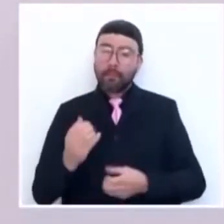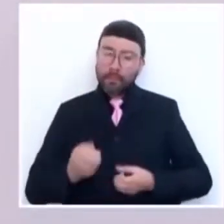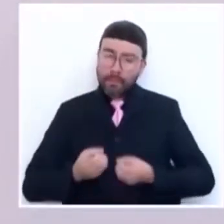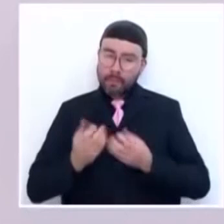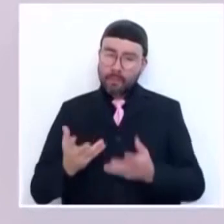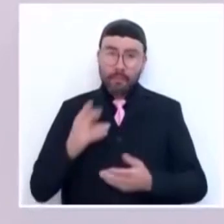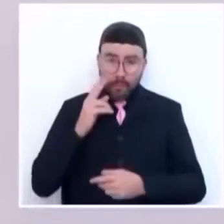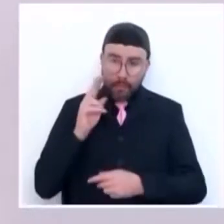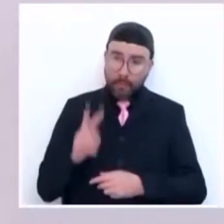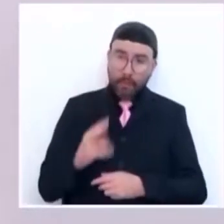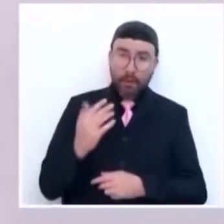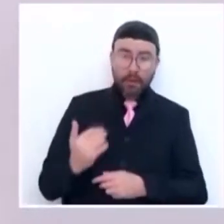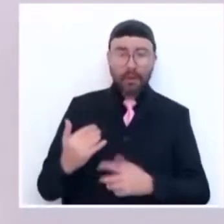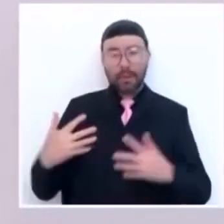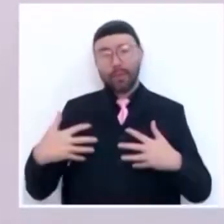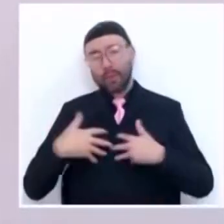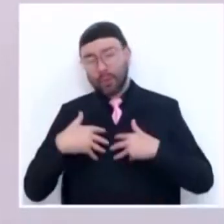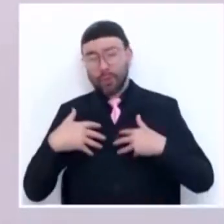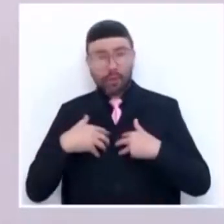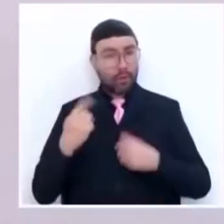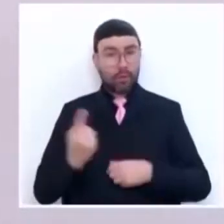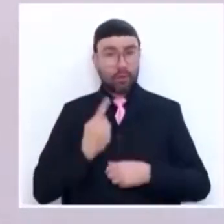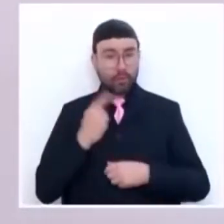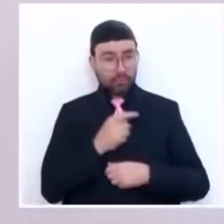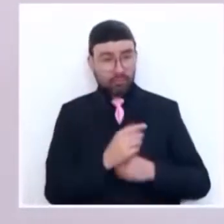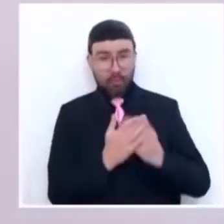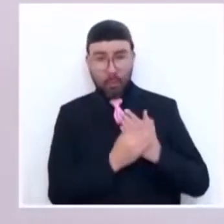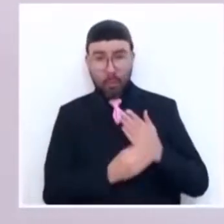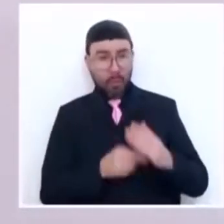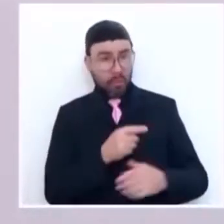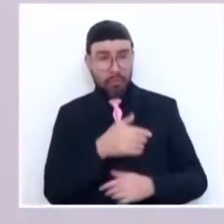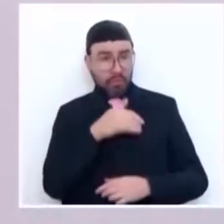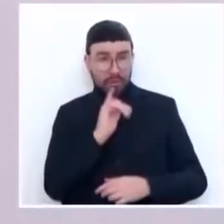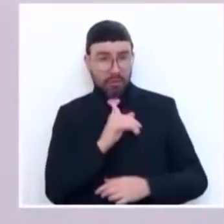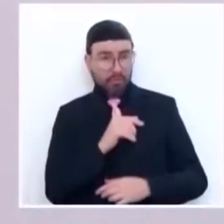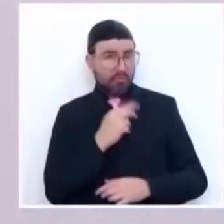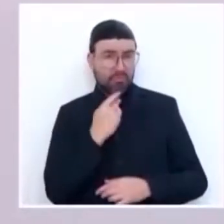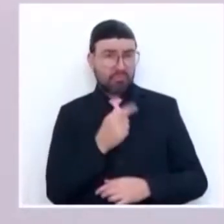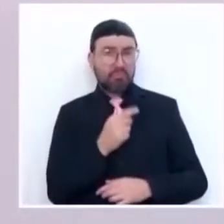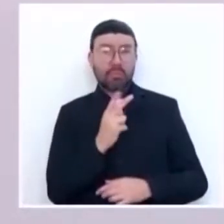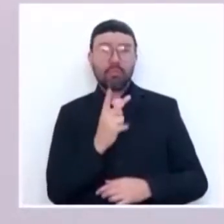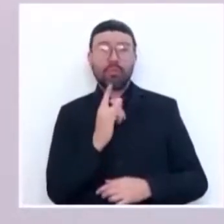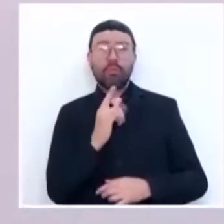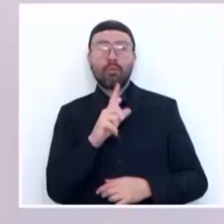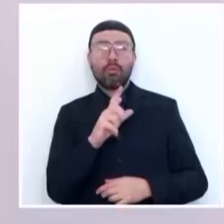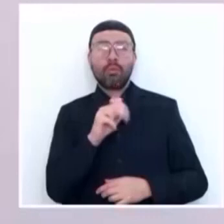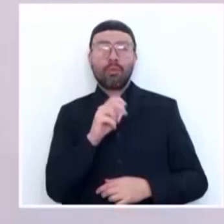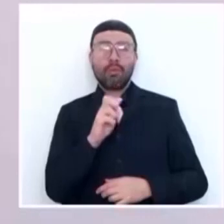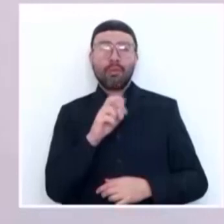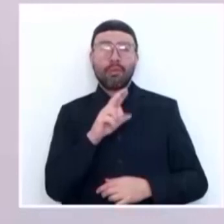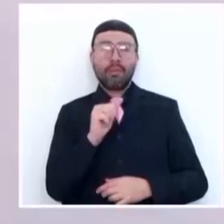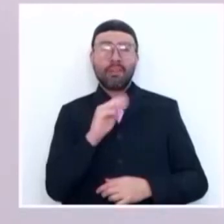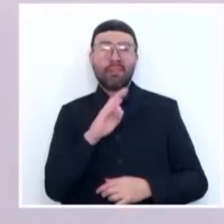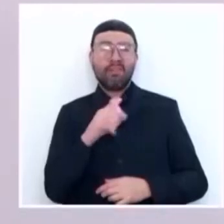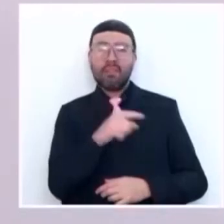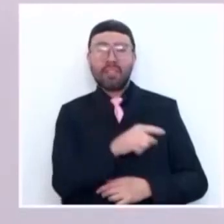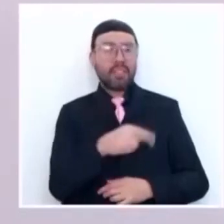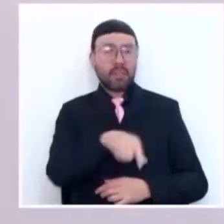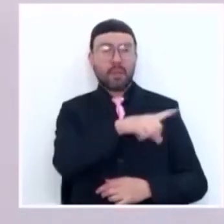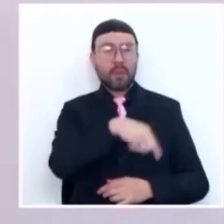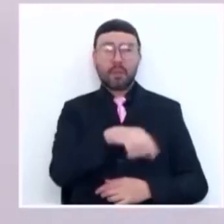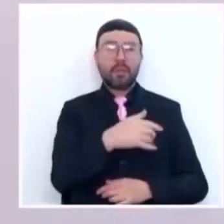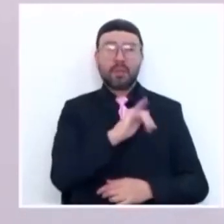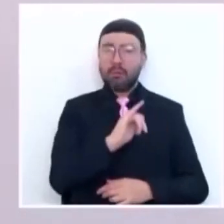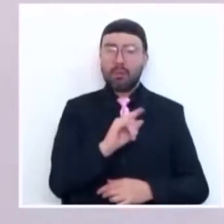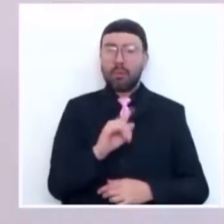el sufrimiento no era solo en las poblaciones vulnerables, que llamamos vulnerables, sino en todas las personas, ¿no? E incluso